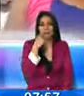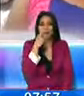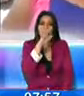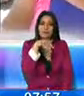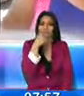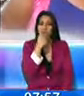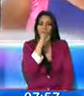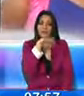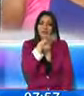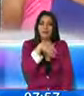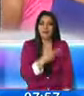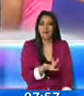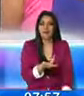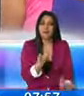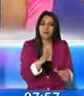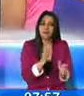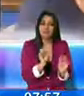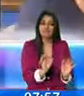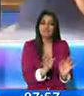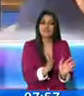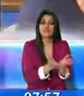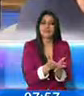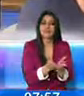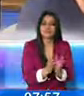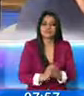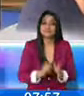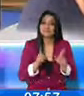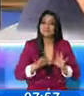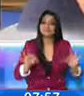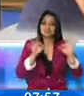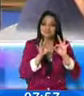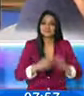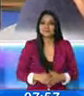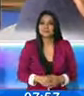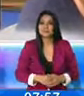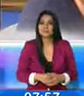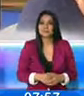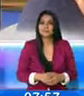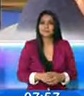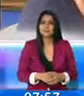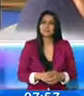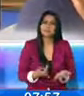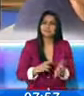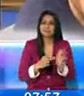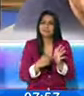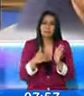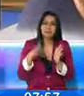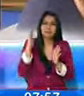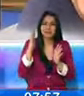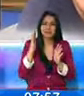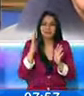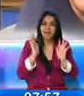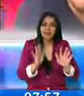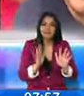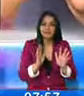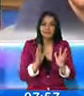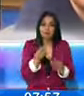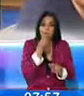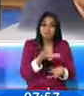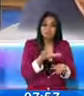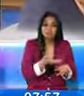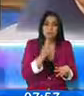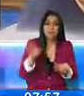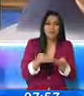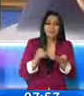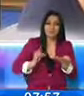venga niñito, ya mismo le sirvo. Eso es importante, yo creo que eso es como yo diría la magia del detalle para el cliente,